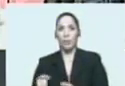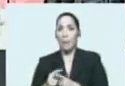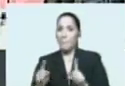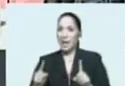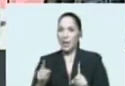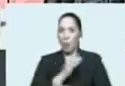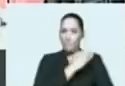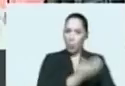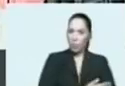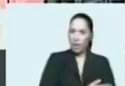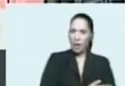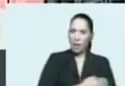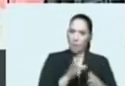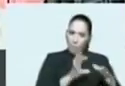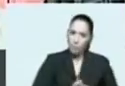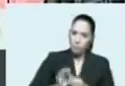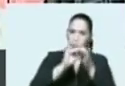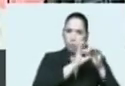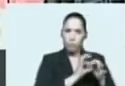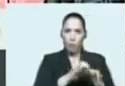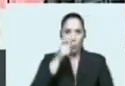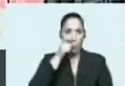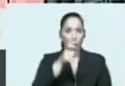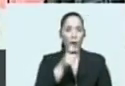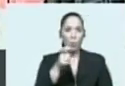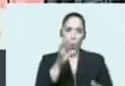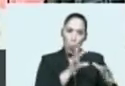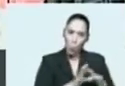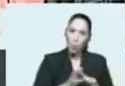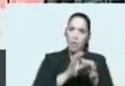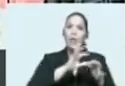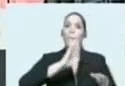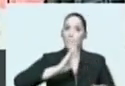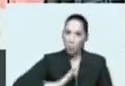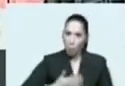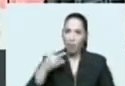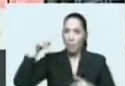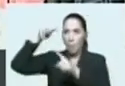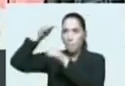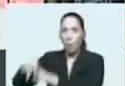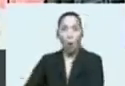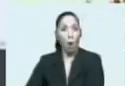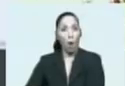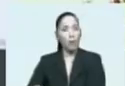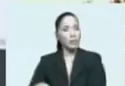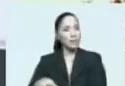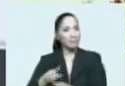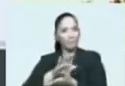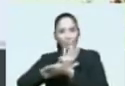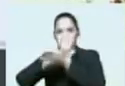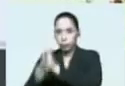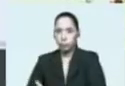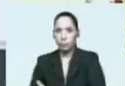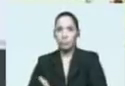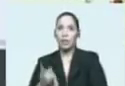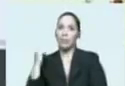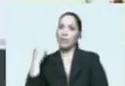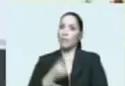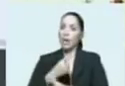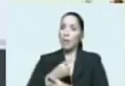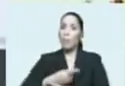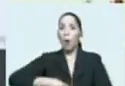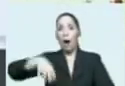de los pueblos unidas pueden derrotarlo incluso derrotarlo para siempre de 'jorge tenemos que aprender a trabajar